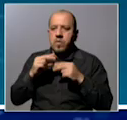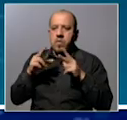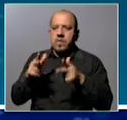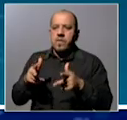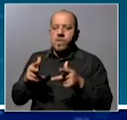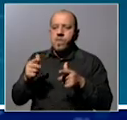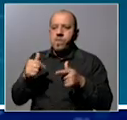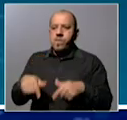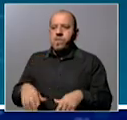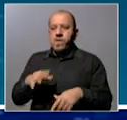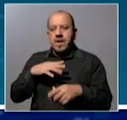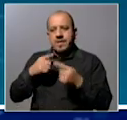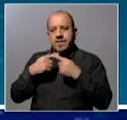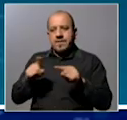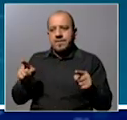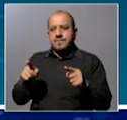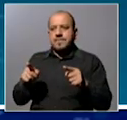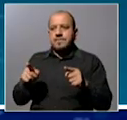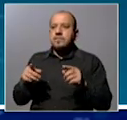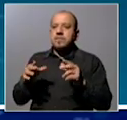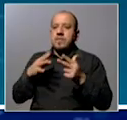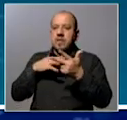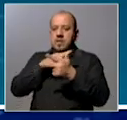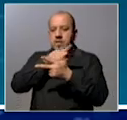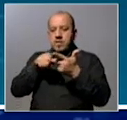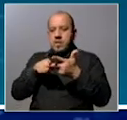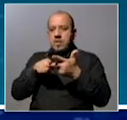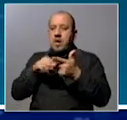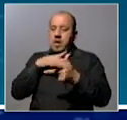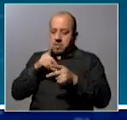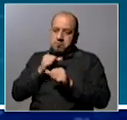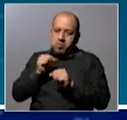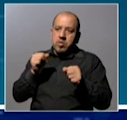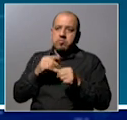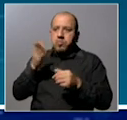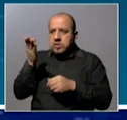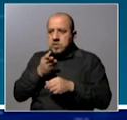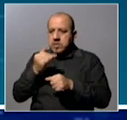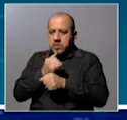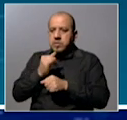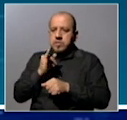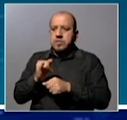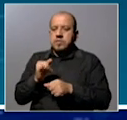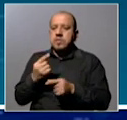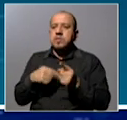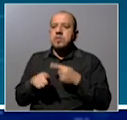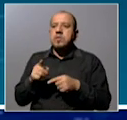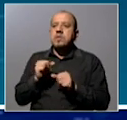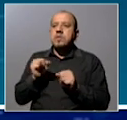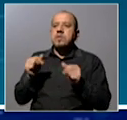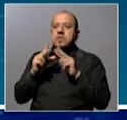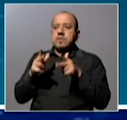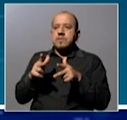bueno, es que las diferencias entre los candidatos están dentro del margen de error, por lo cual lo que podemos decir es